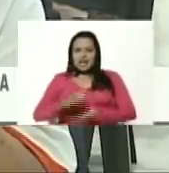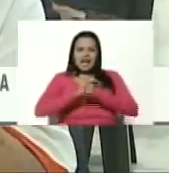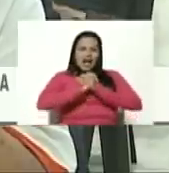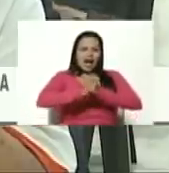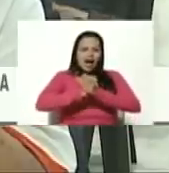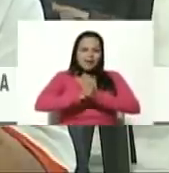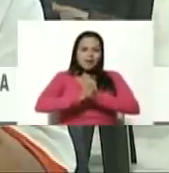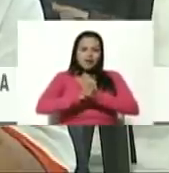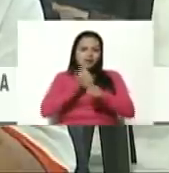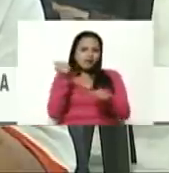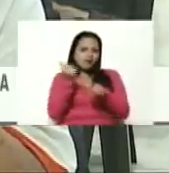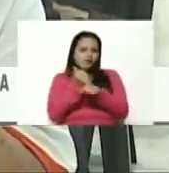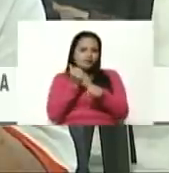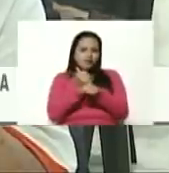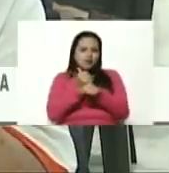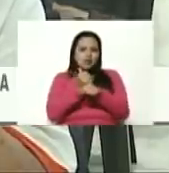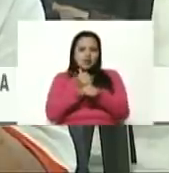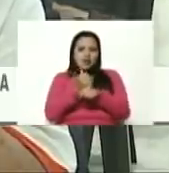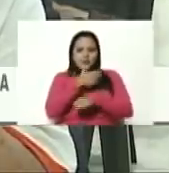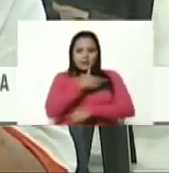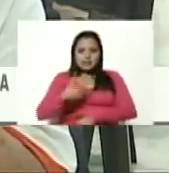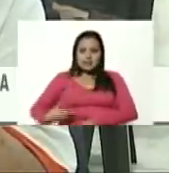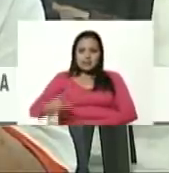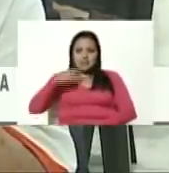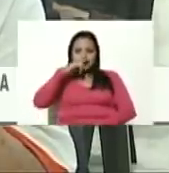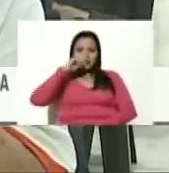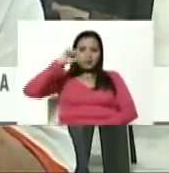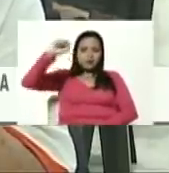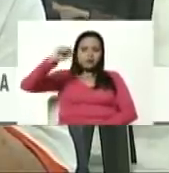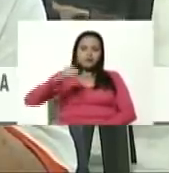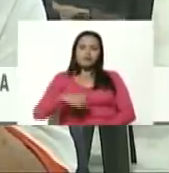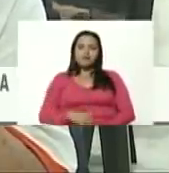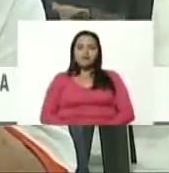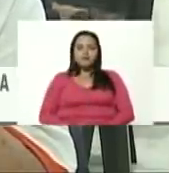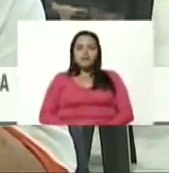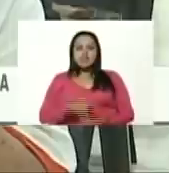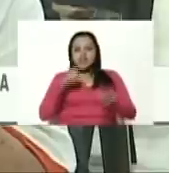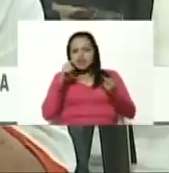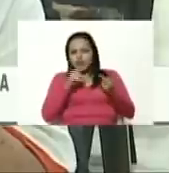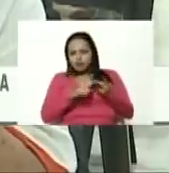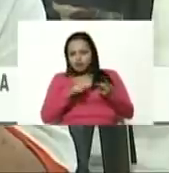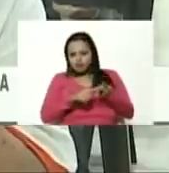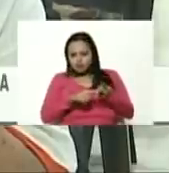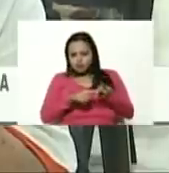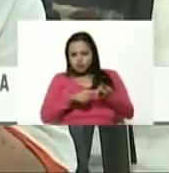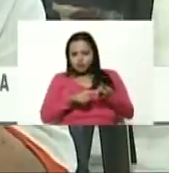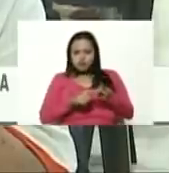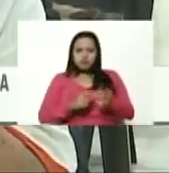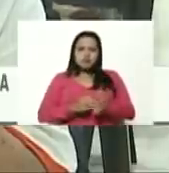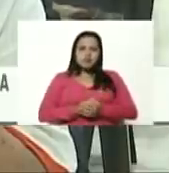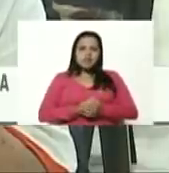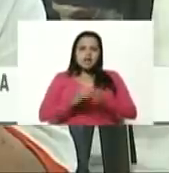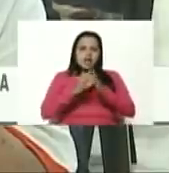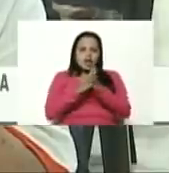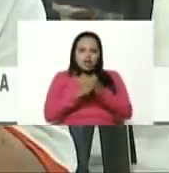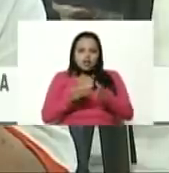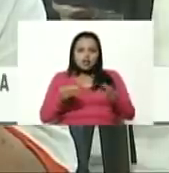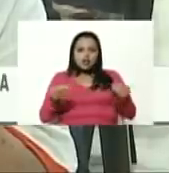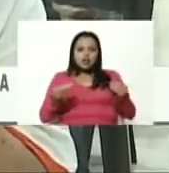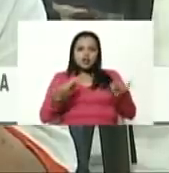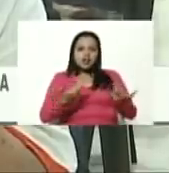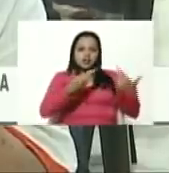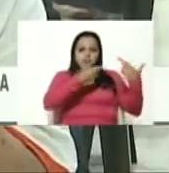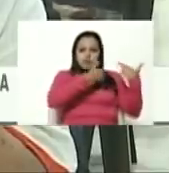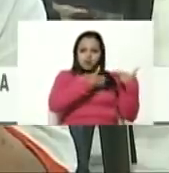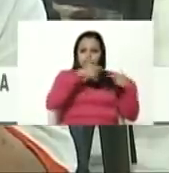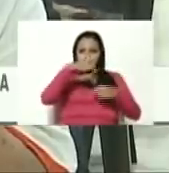y obrero, presidente Maduro. Segundo, con todas las autoridades de